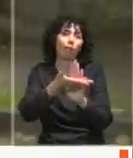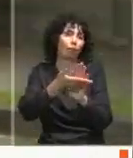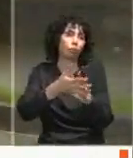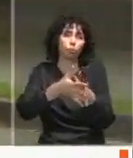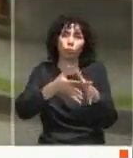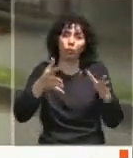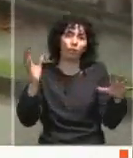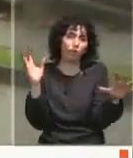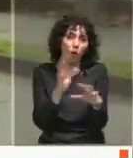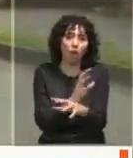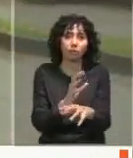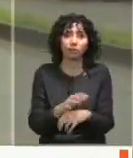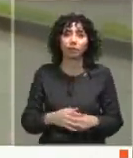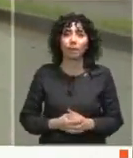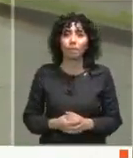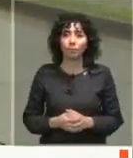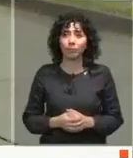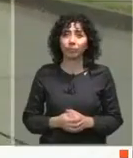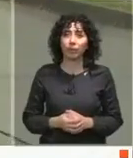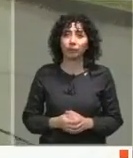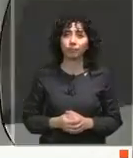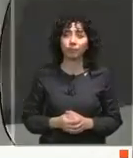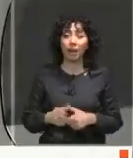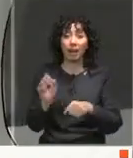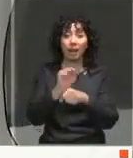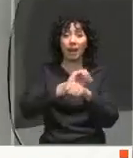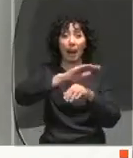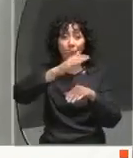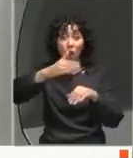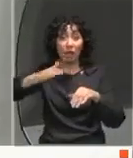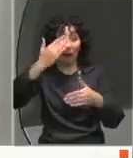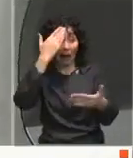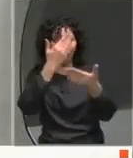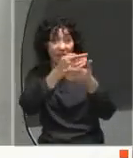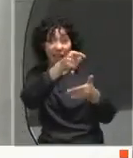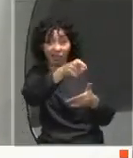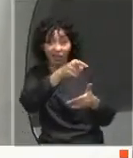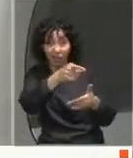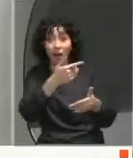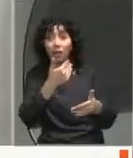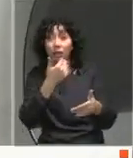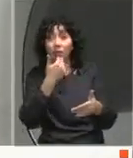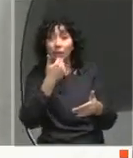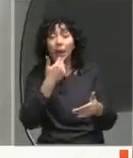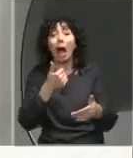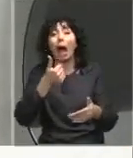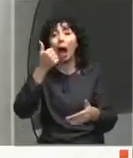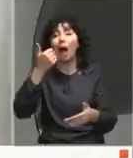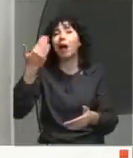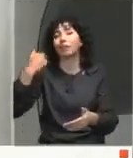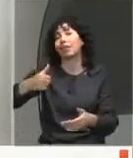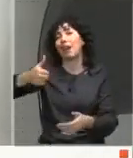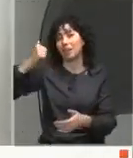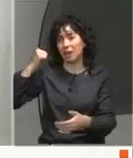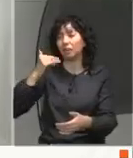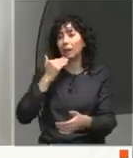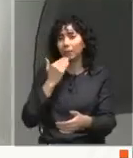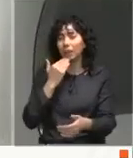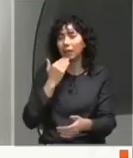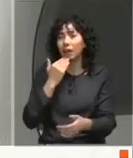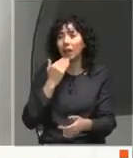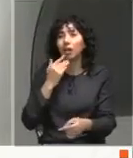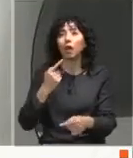y violencia. O sea, la camioneta del frente donde robaron el antenoche, también hicieron un